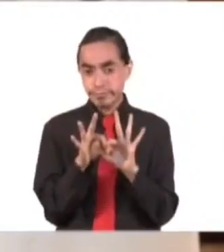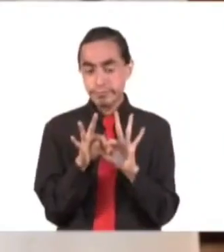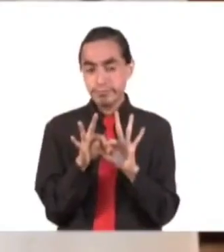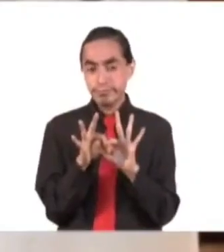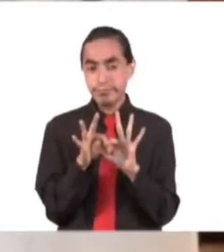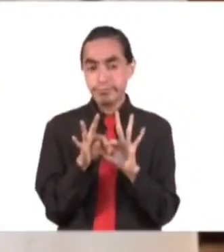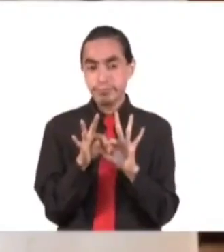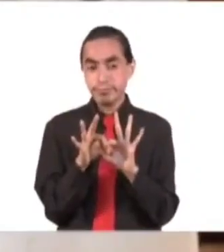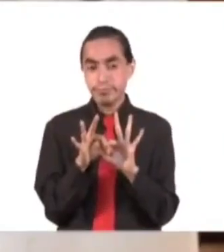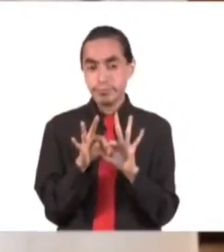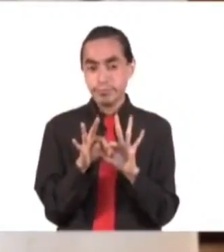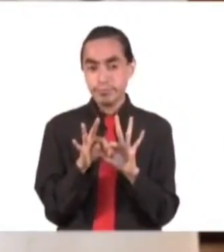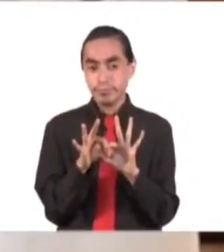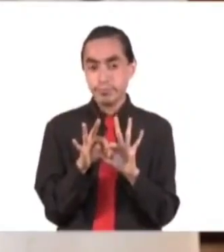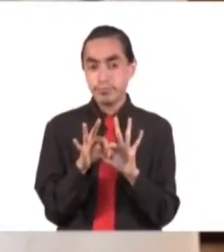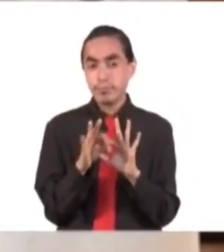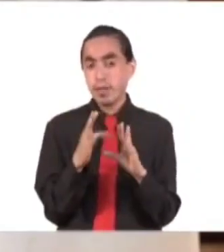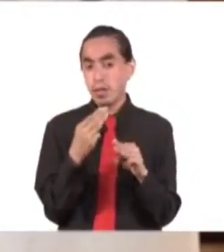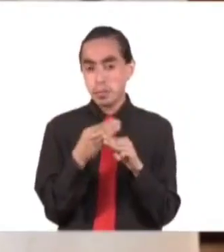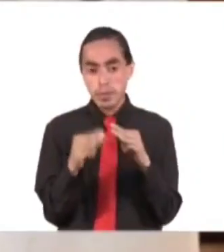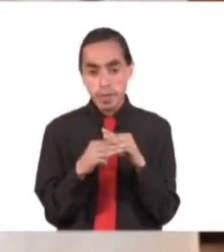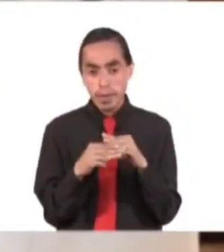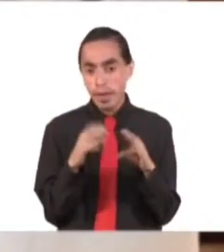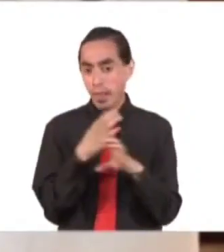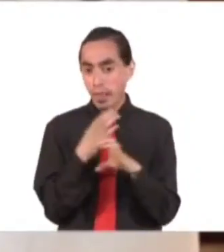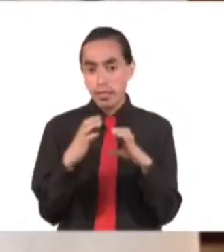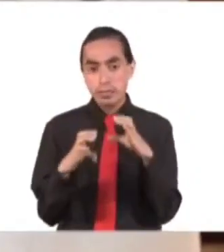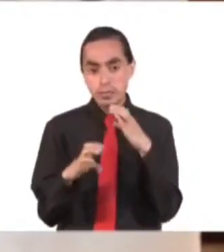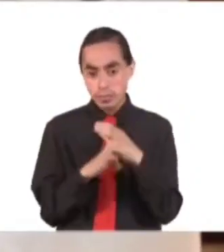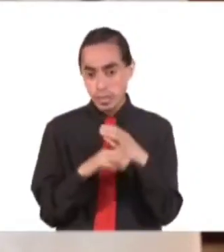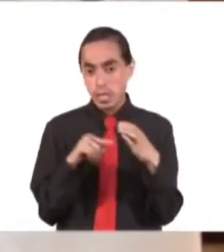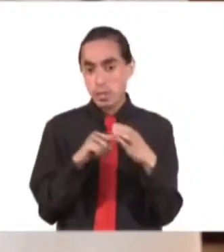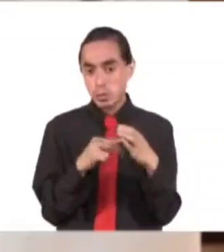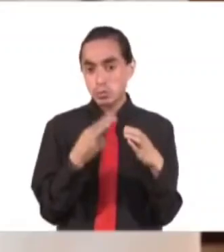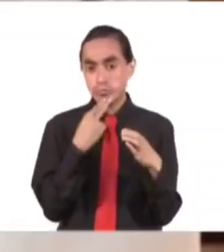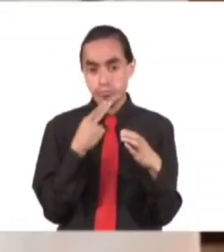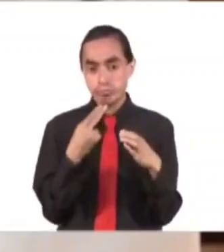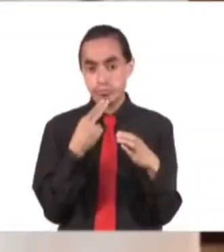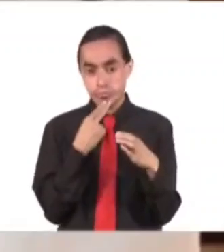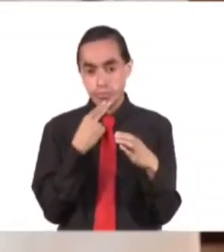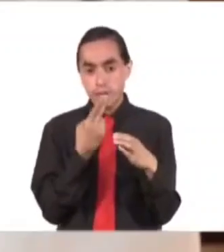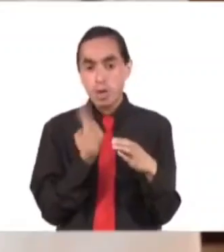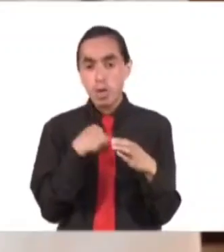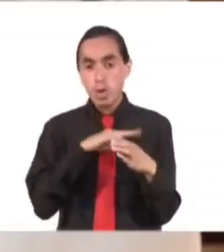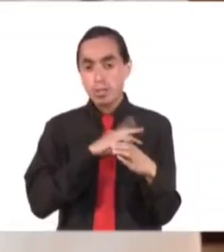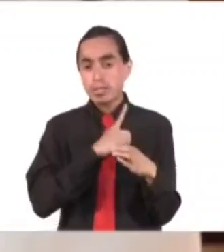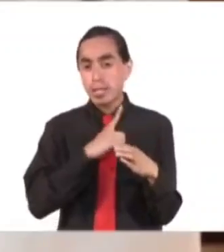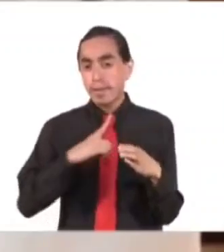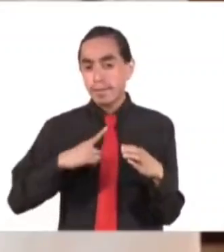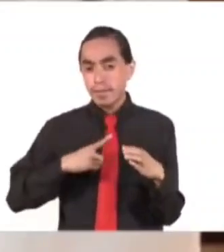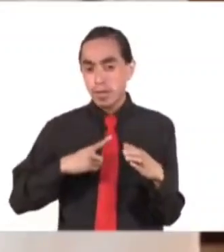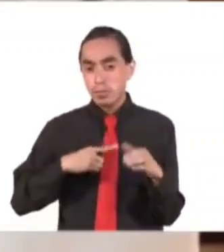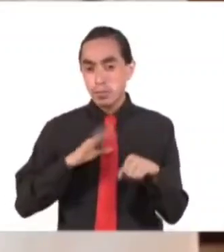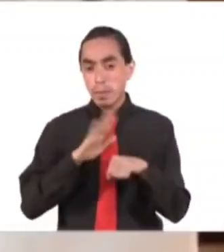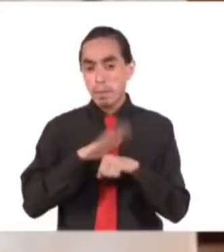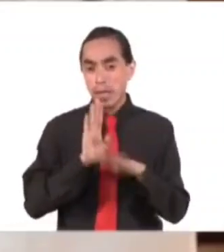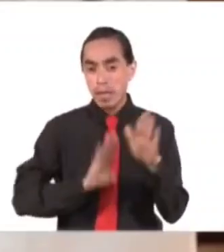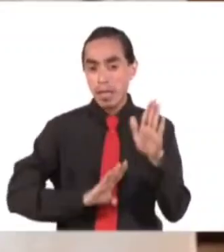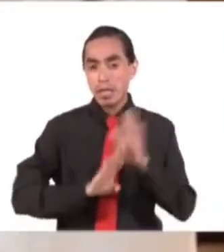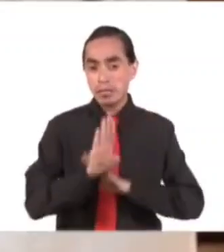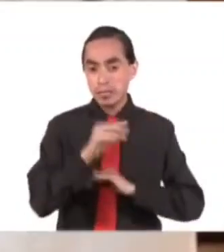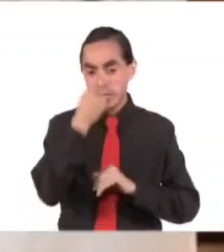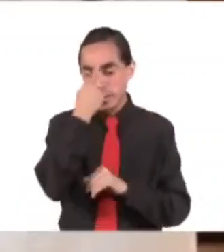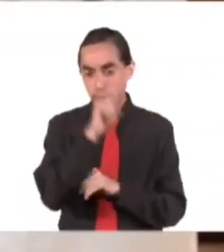optimiza mucho los recursos que tenemos las distintas instituciones y que tenemos que avanzar mucho en esa parte de la optimización de los